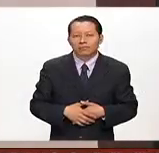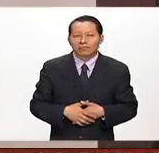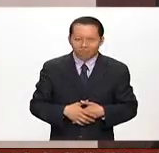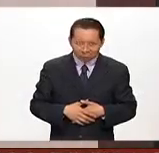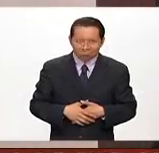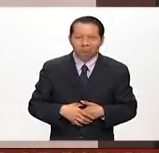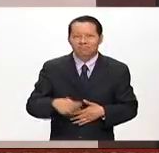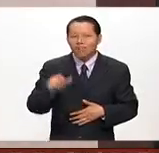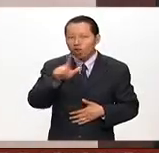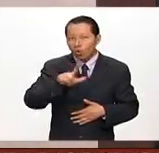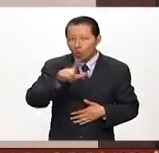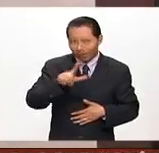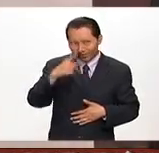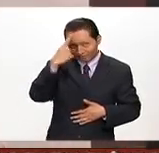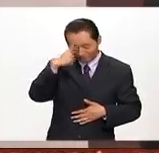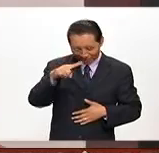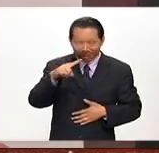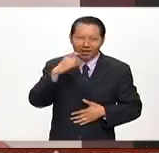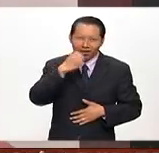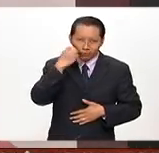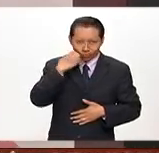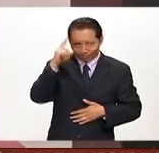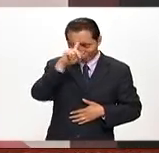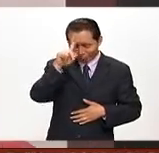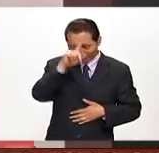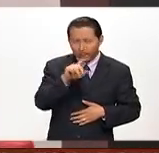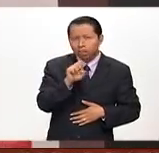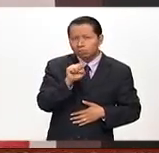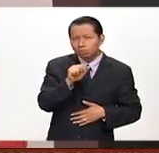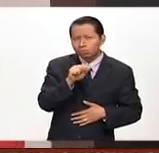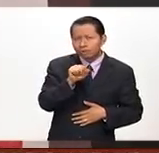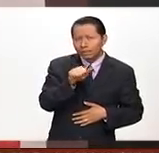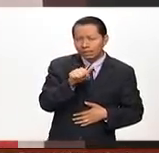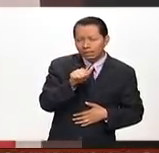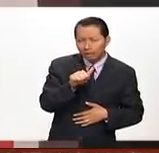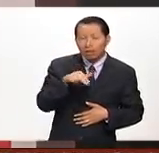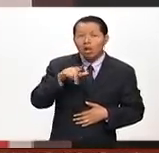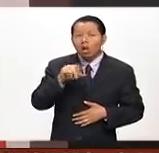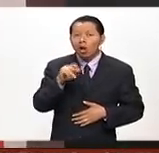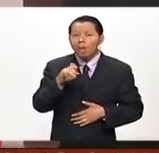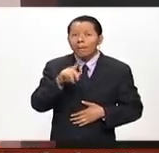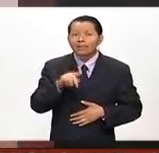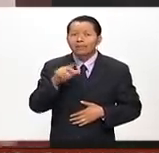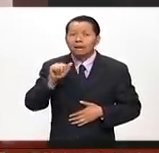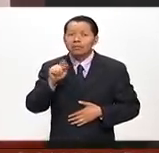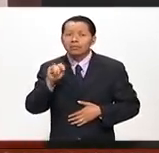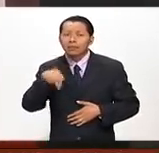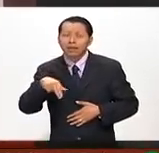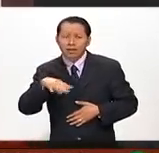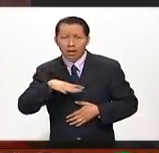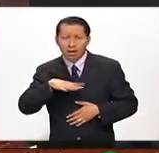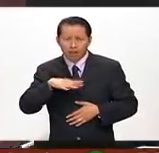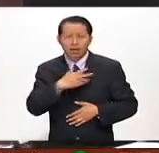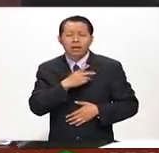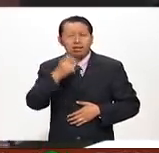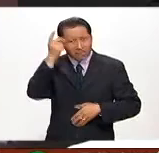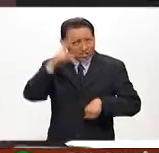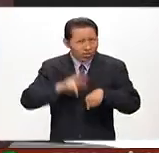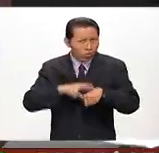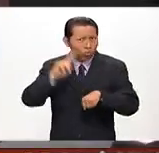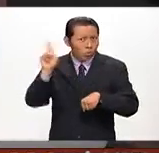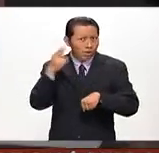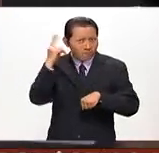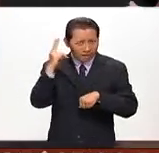Así es, lunes de orientación vocacional. Está Susana López Castellán, ella es directora de la División de Hospitalidad y Turismo de la Universidad